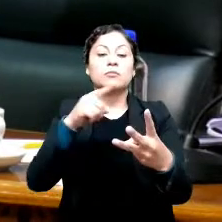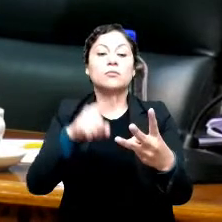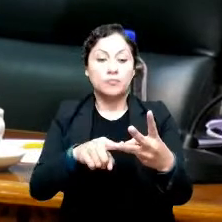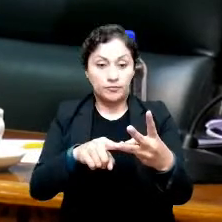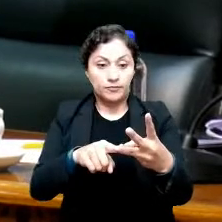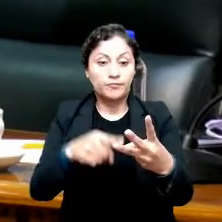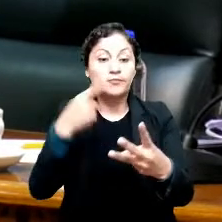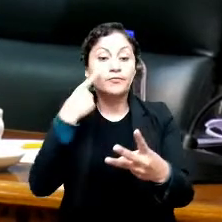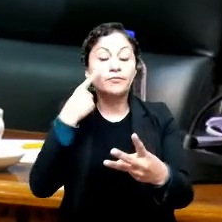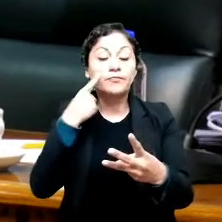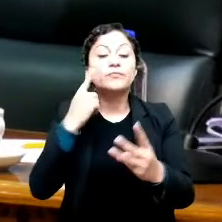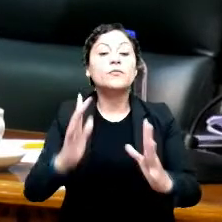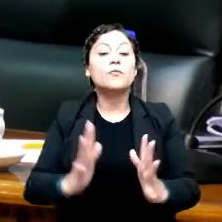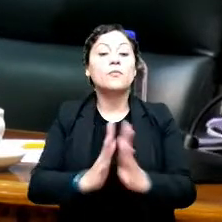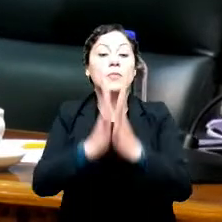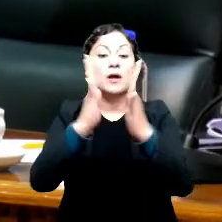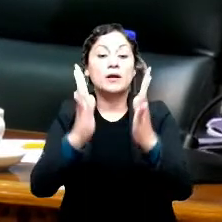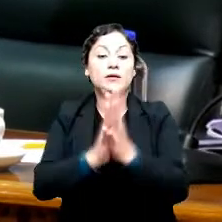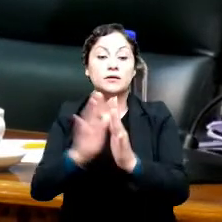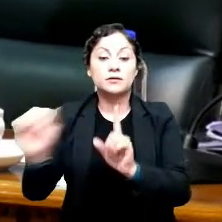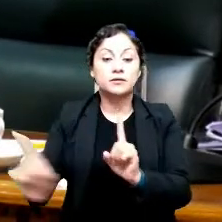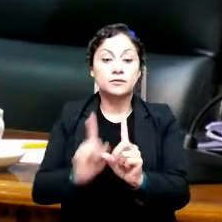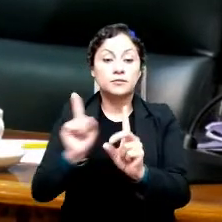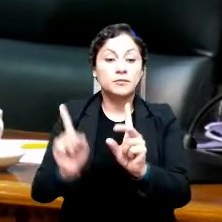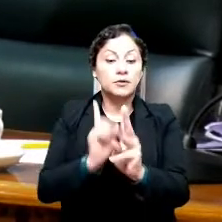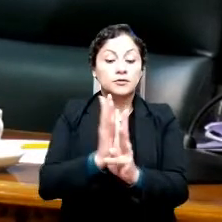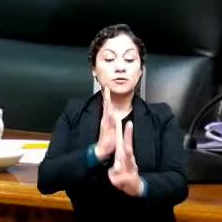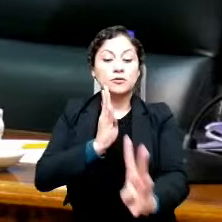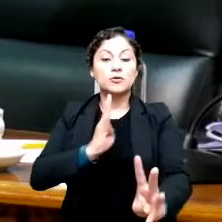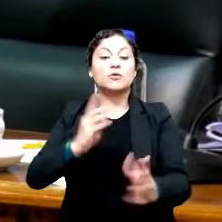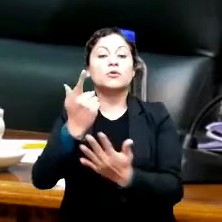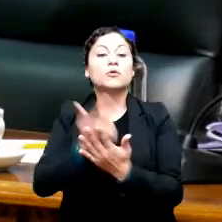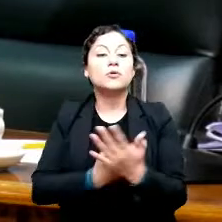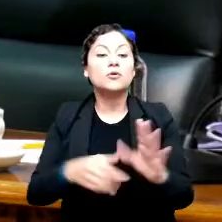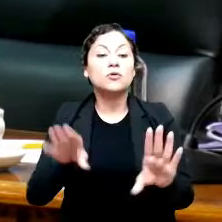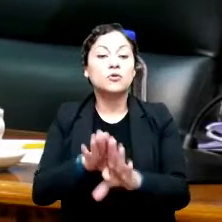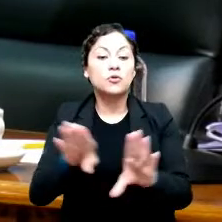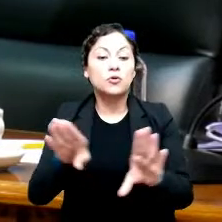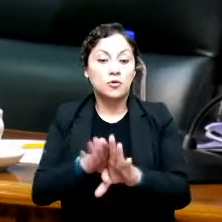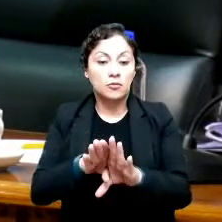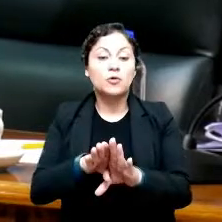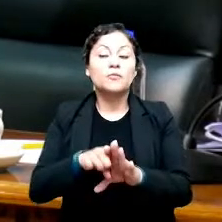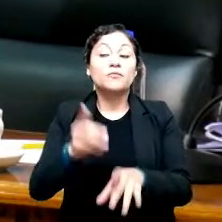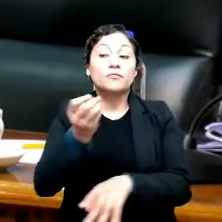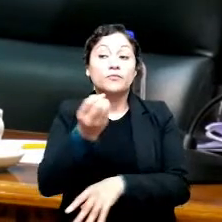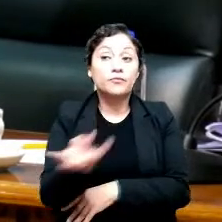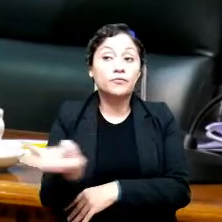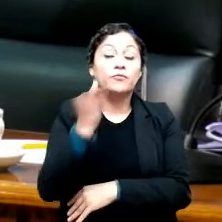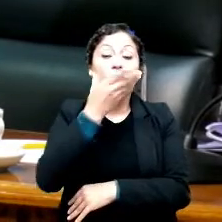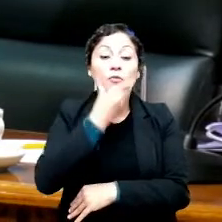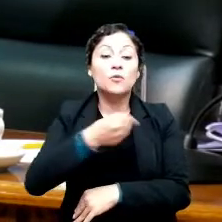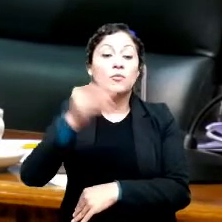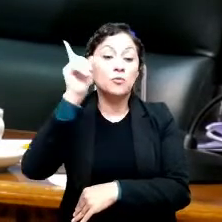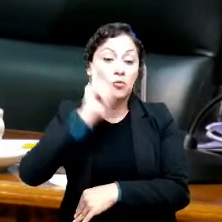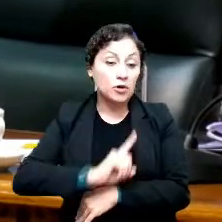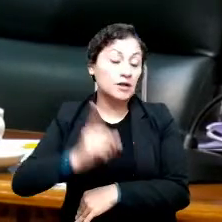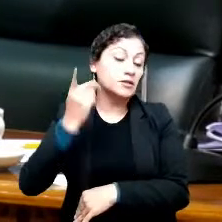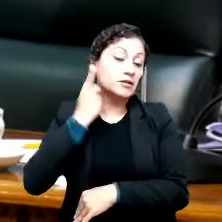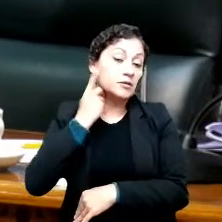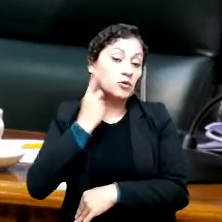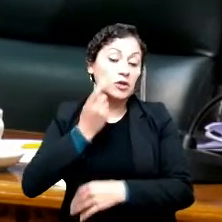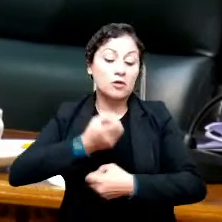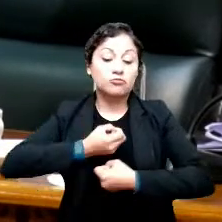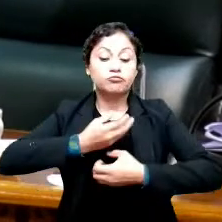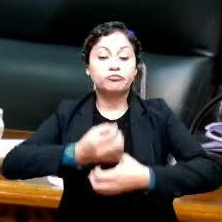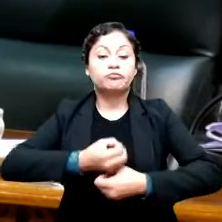se desarrollarán conforme al tenor siguiente. Las y los diputados harán uso de la palabra hasta por 5 minutos